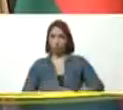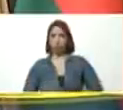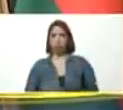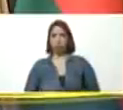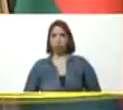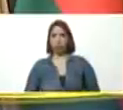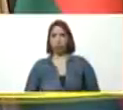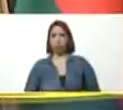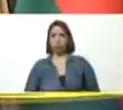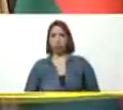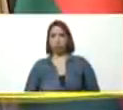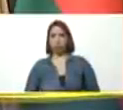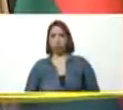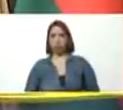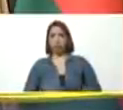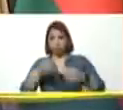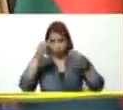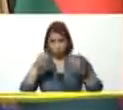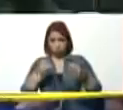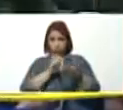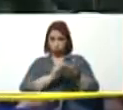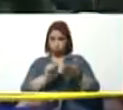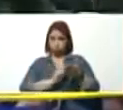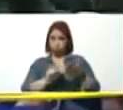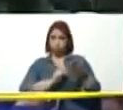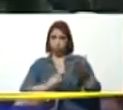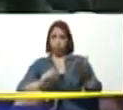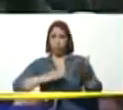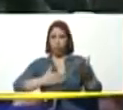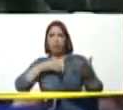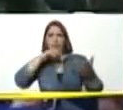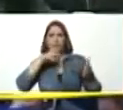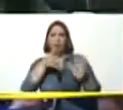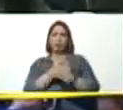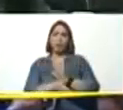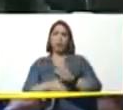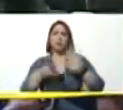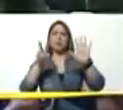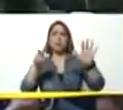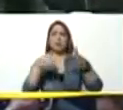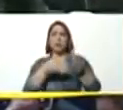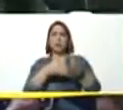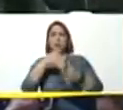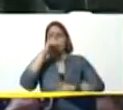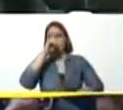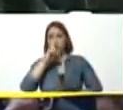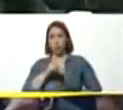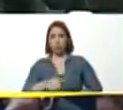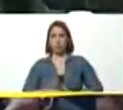Ah, general Padrino, registrado. Se puede hablar de 7.000 años.